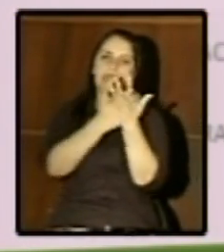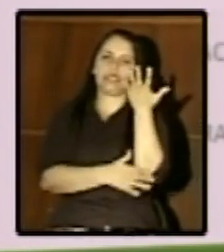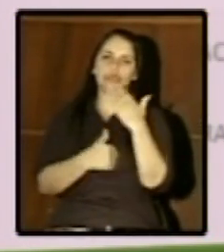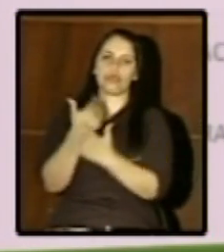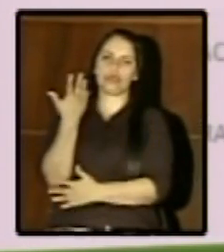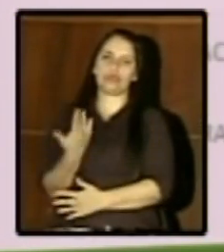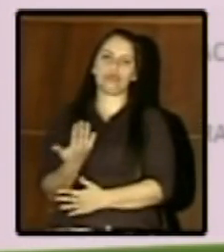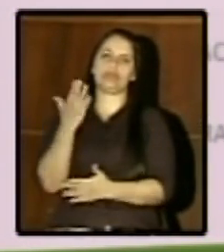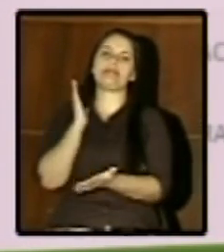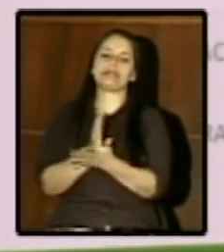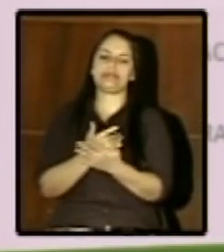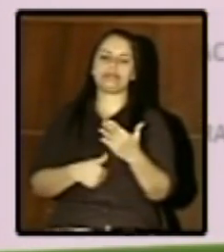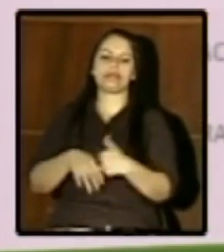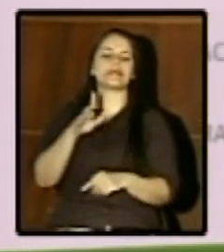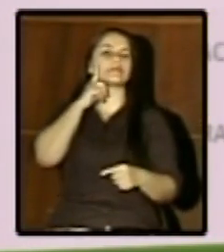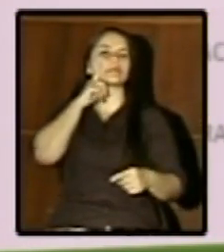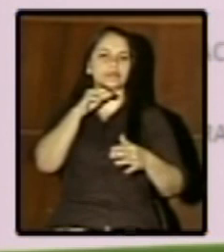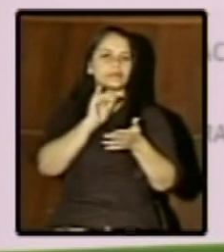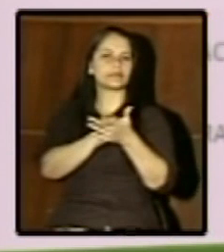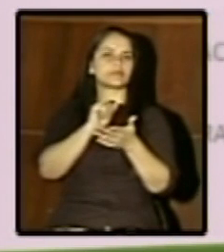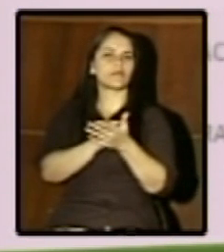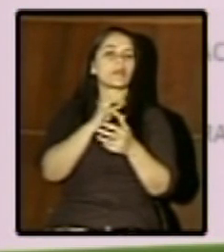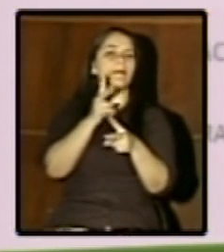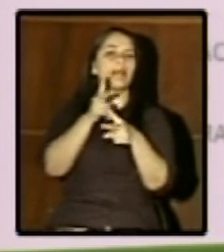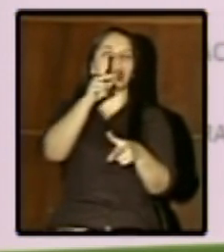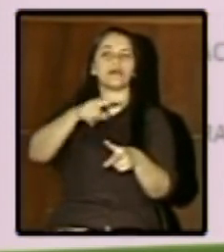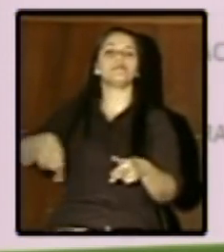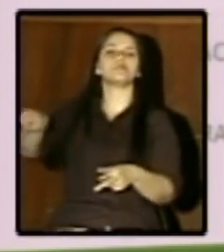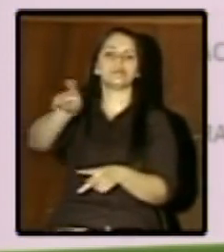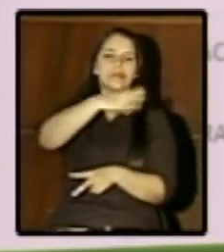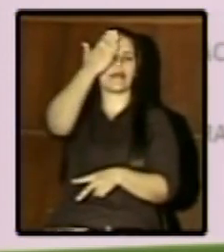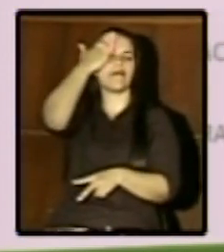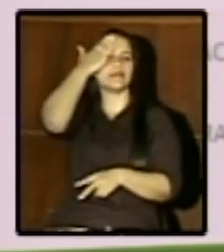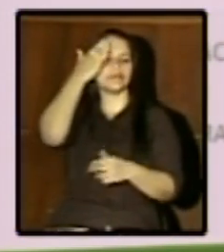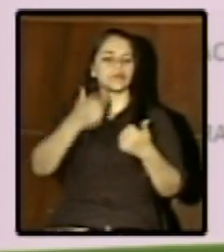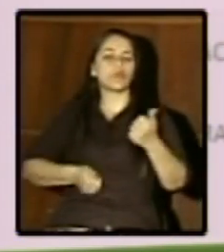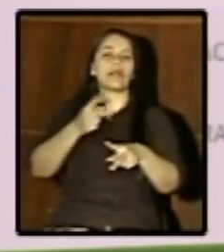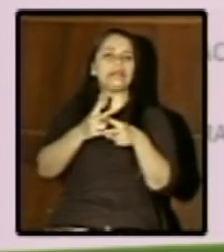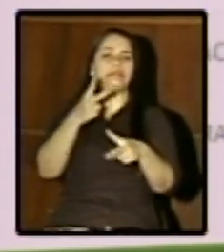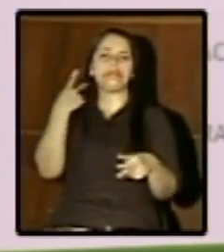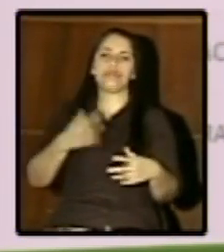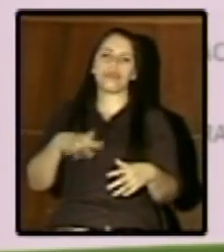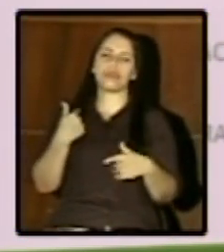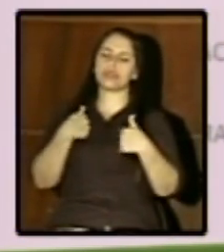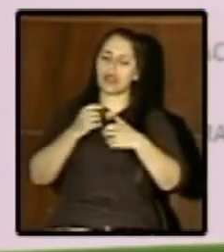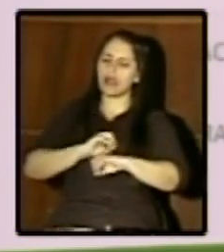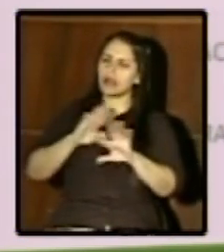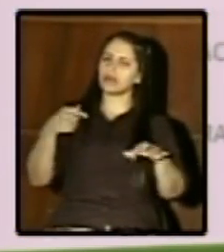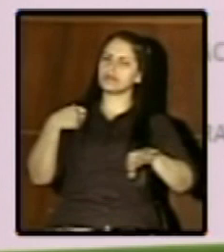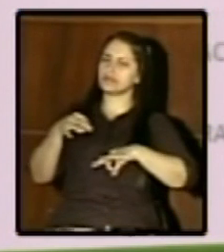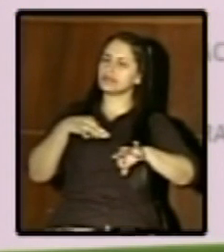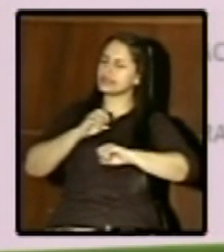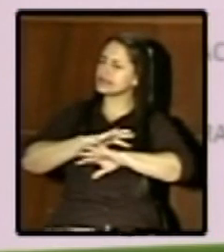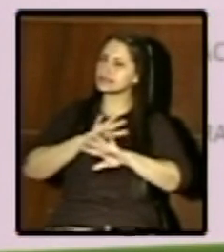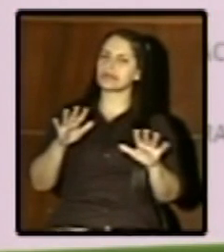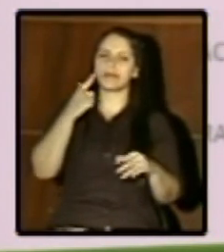manos. Miremos una cosa muy importante, que son los factores de riesgo para sufrir artrosis, que es algo que sí debemos